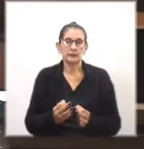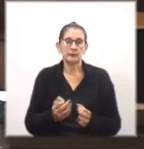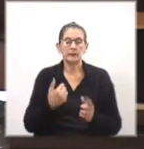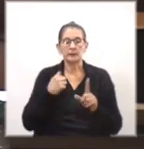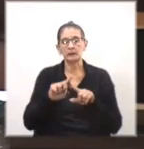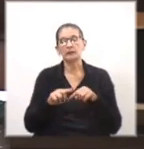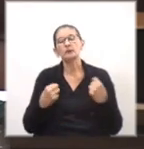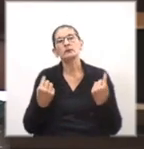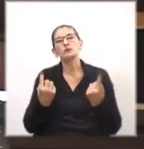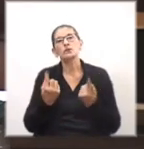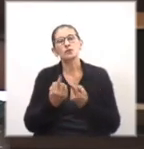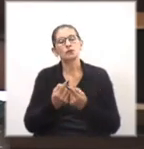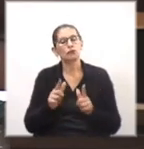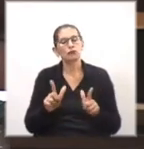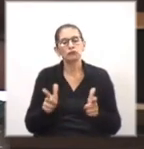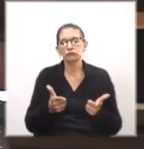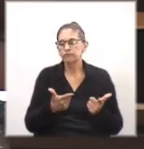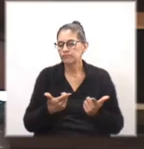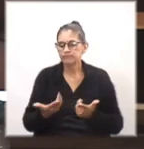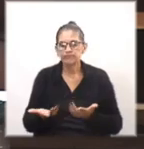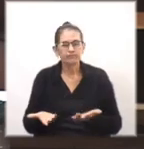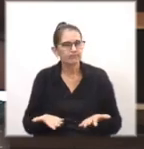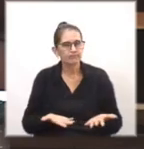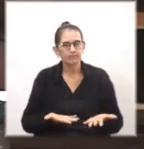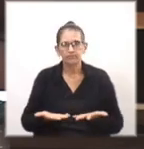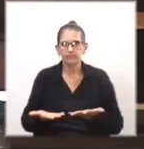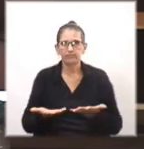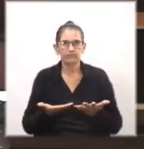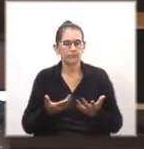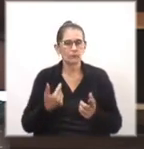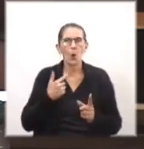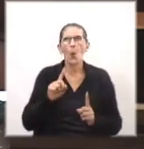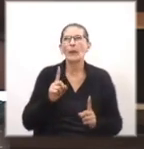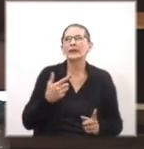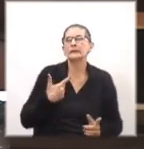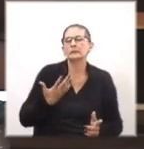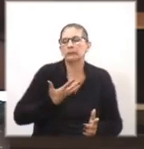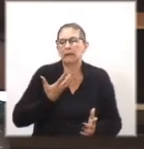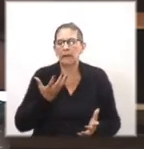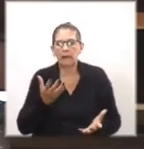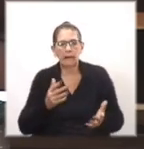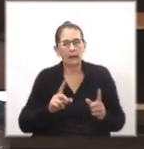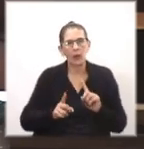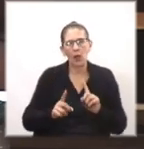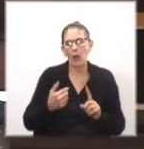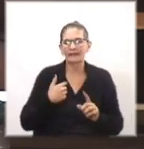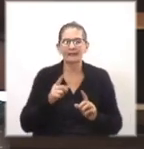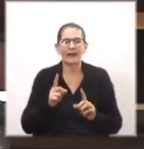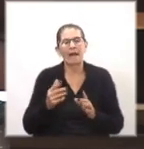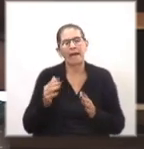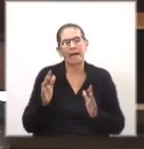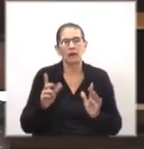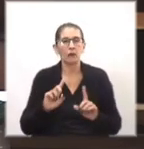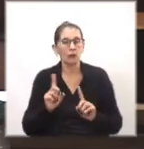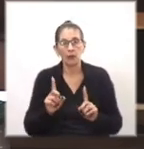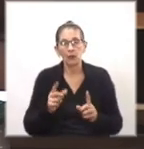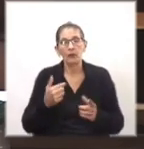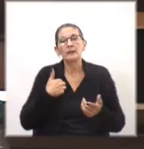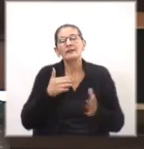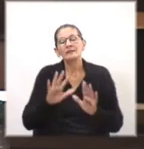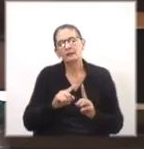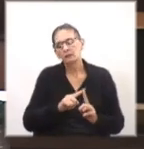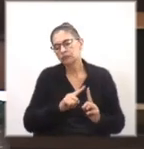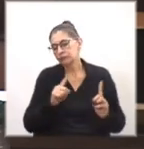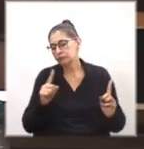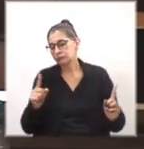nosotros no obtuvimos, y no es quejarnos, no es victimizarnos, no tuvimos a lo largo